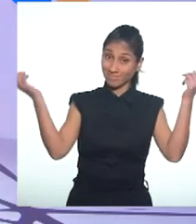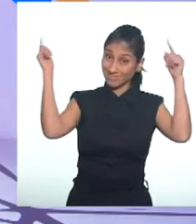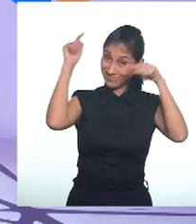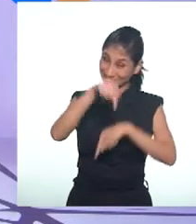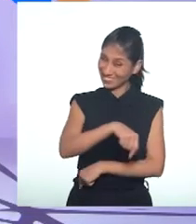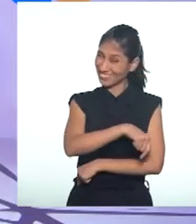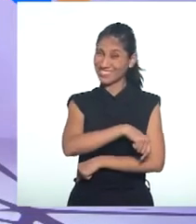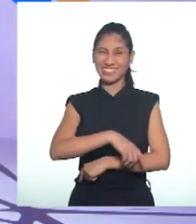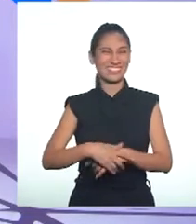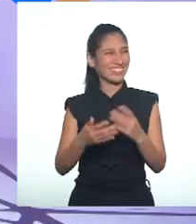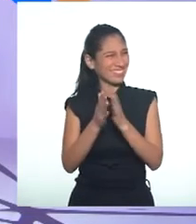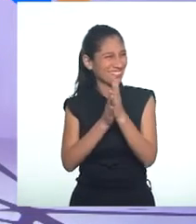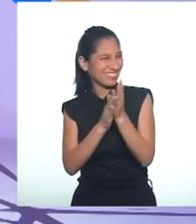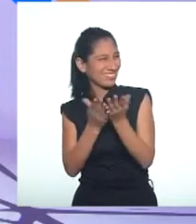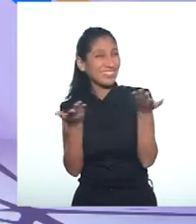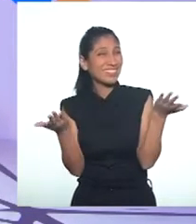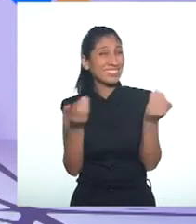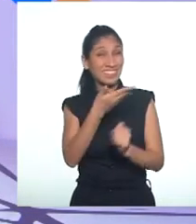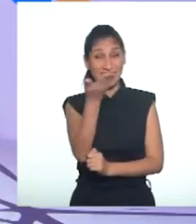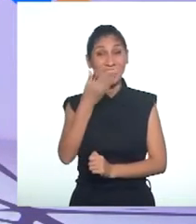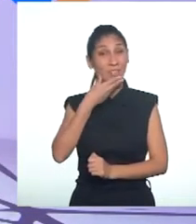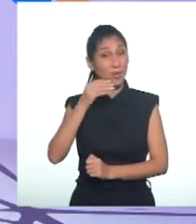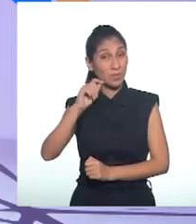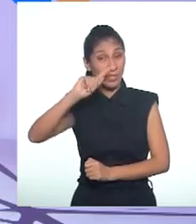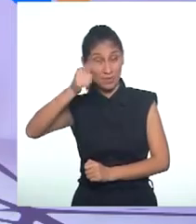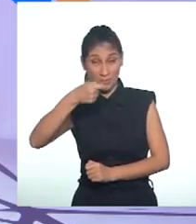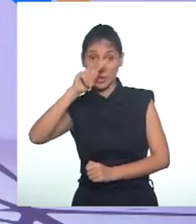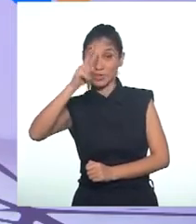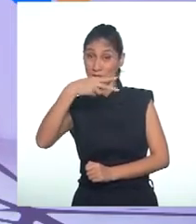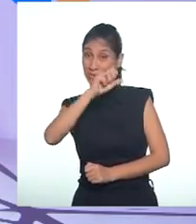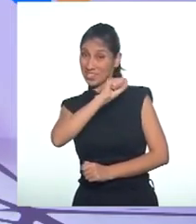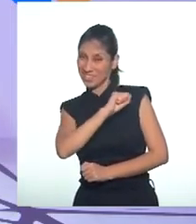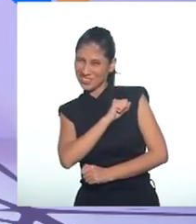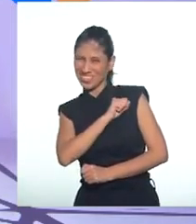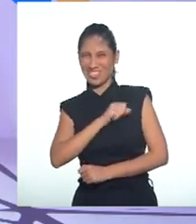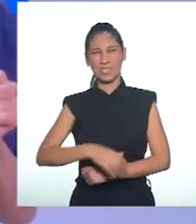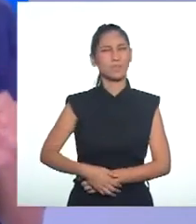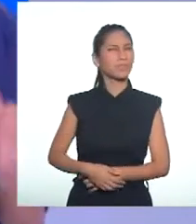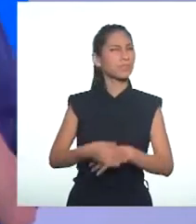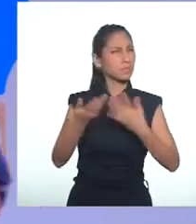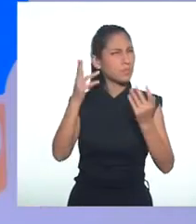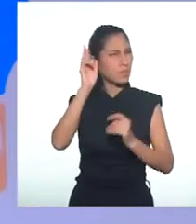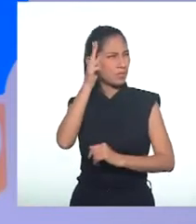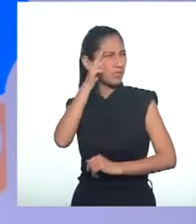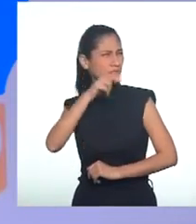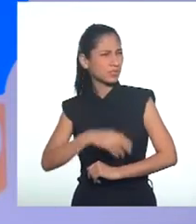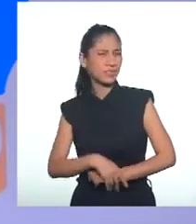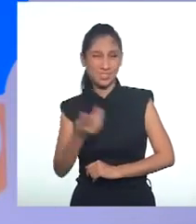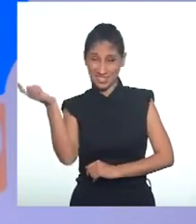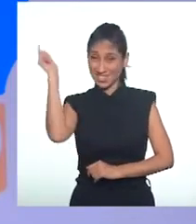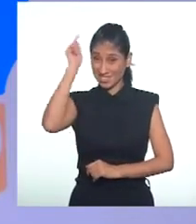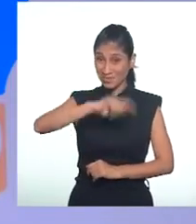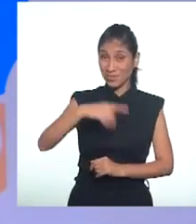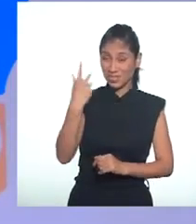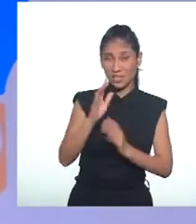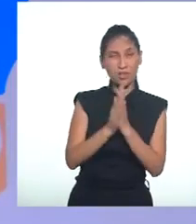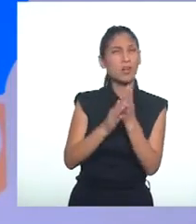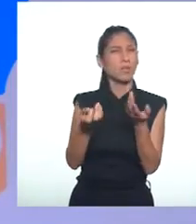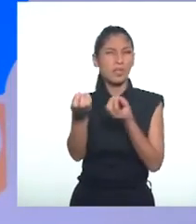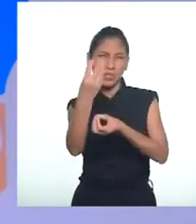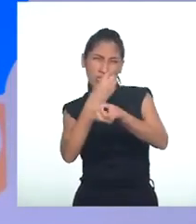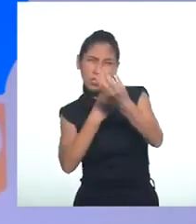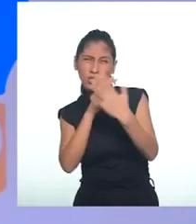Y estamos de vuelta, chicas y chicos de primero y segundo de secundaria. Profesora, ya estamos de